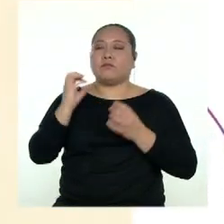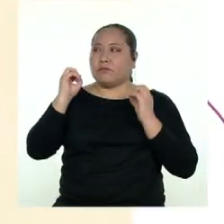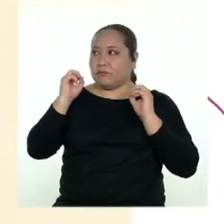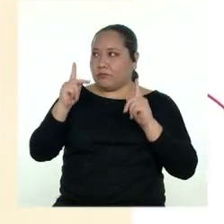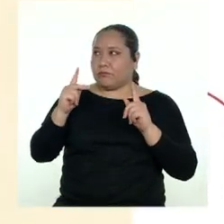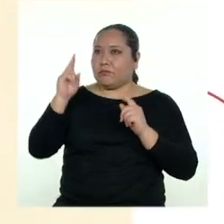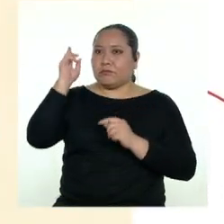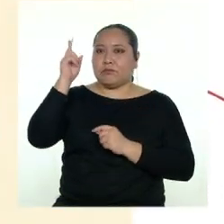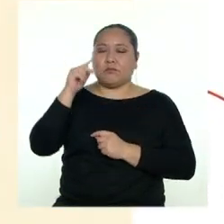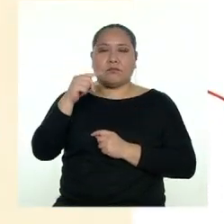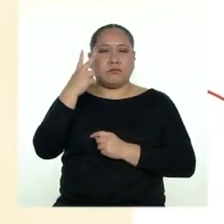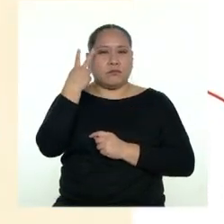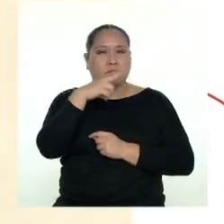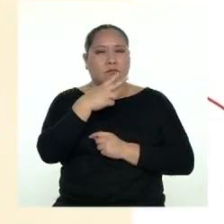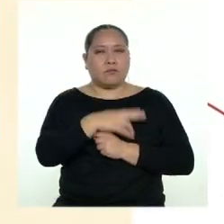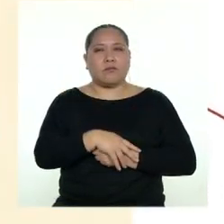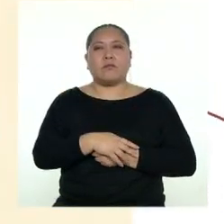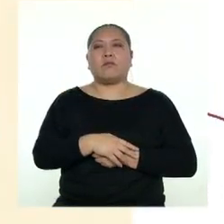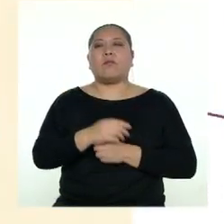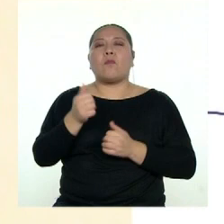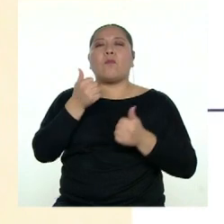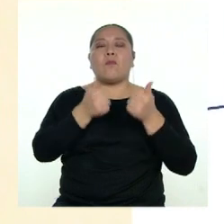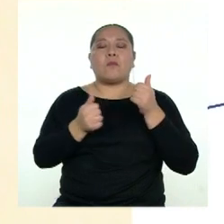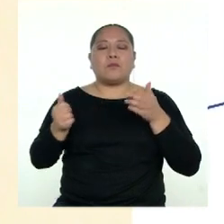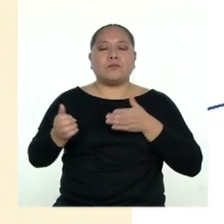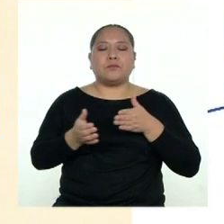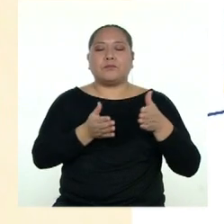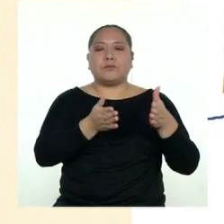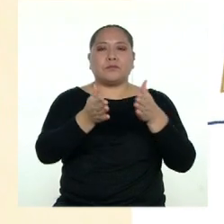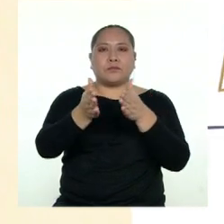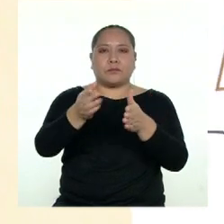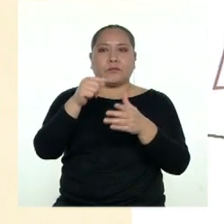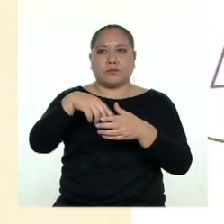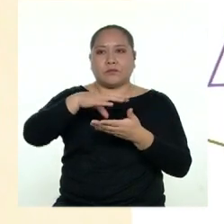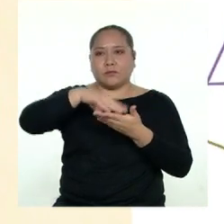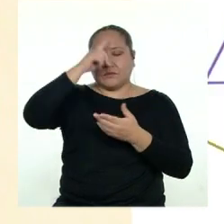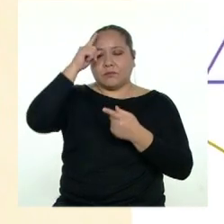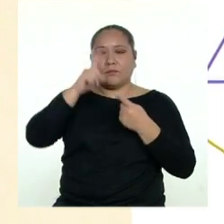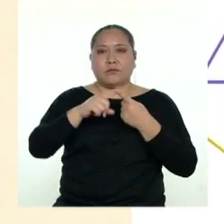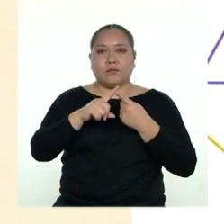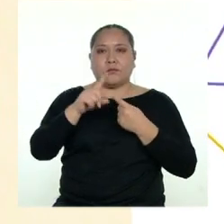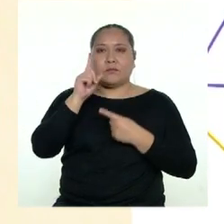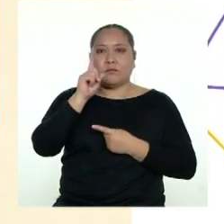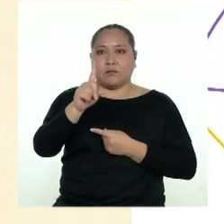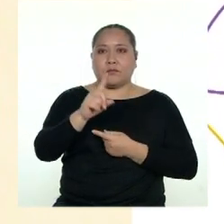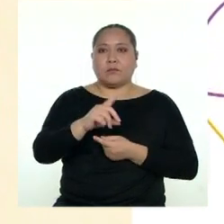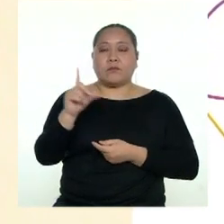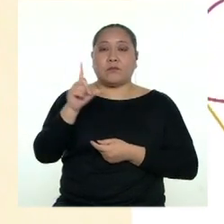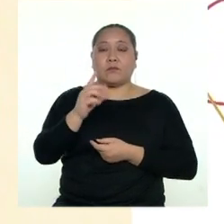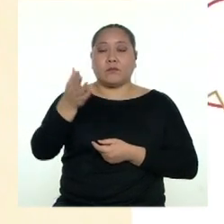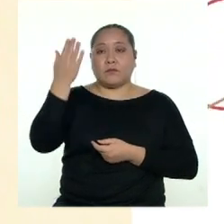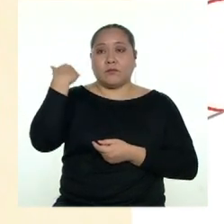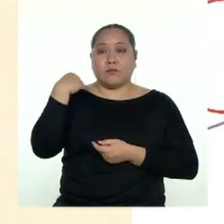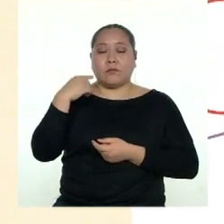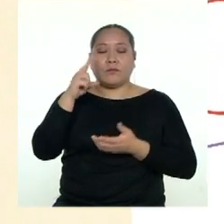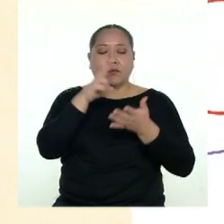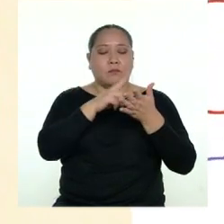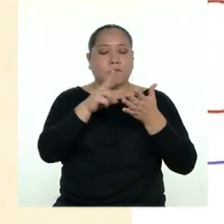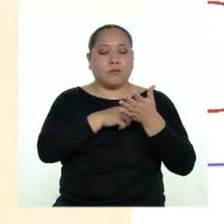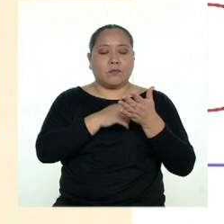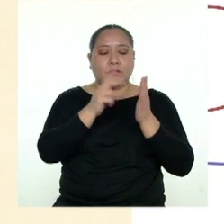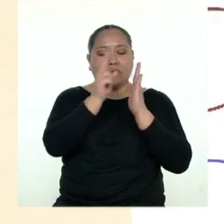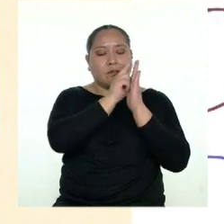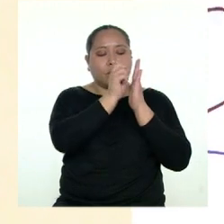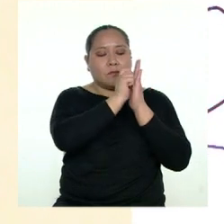profesora. Para ubicarnos un poco, veamos el camino de nuestro aprendizaje. 1. En la sesión anterior leímos un texto sobre la